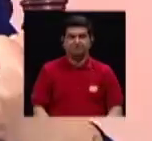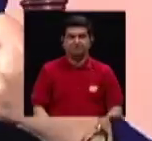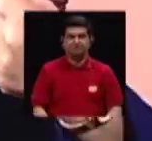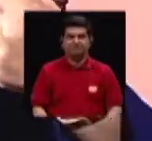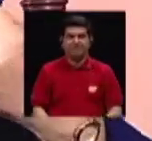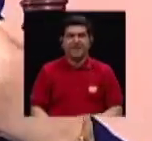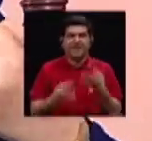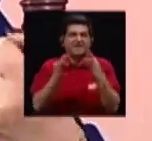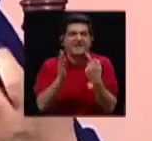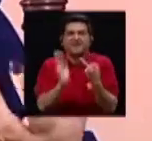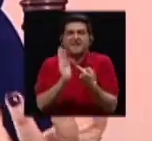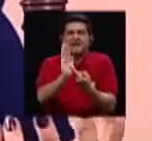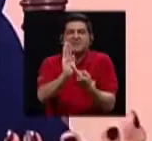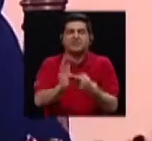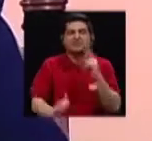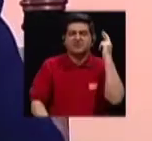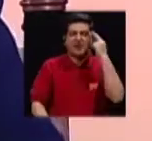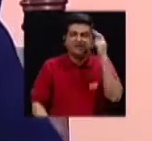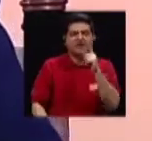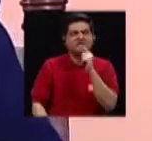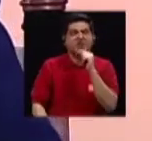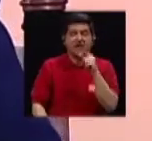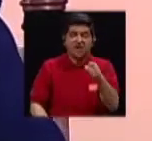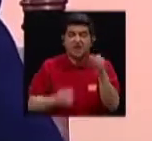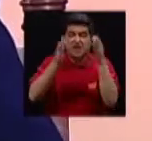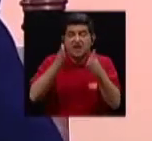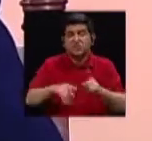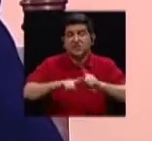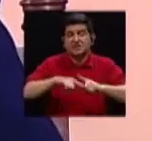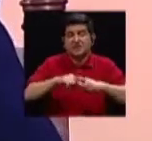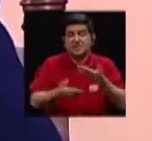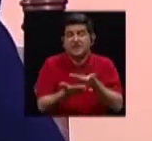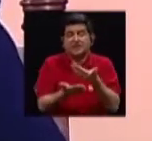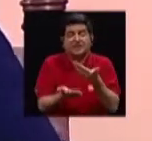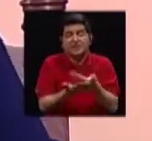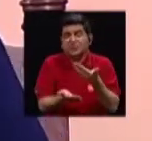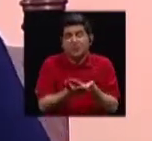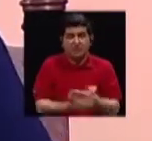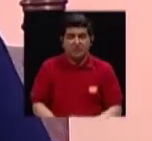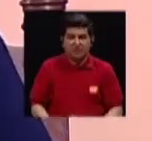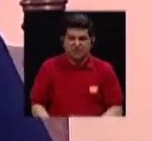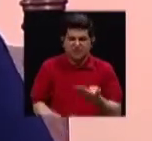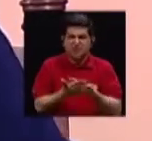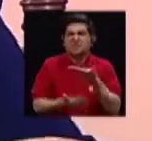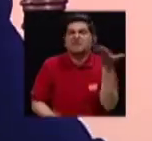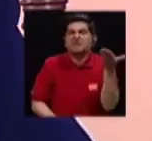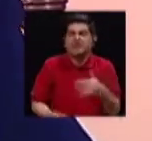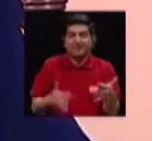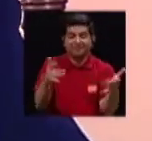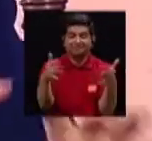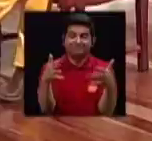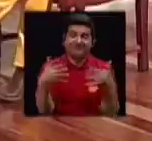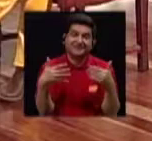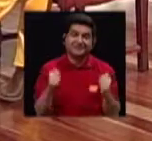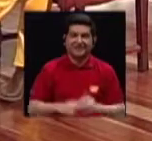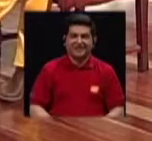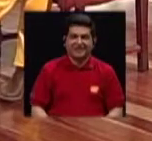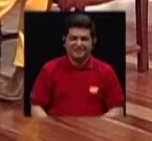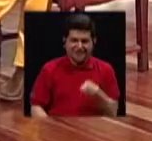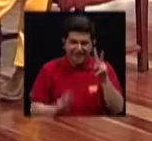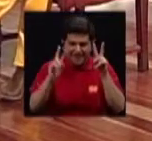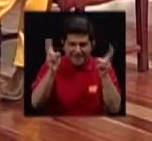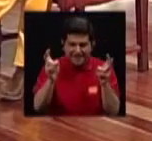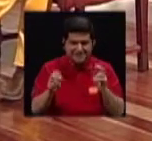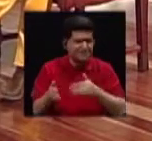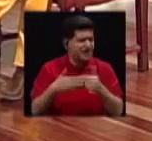Demostrar quién lleva la razón, y ahí el juez depende de las pruebas. Claro. ¿Y las pruebas de qué? Del expediente. En esta materia y en